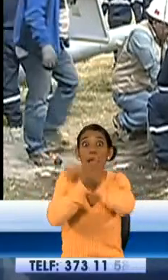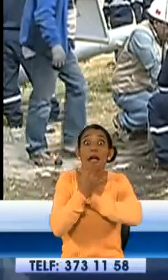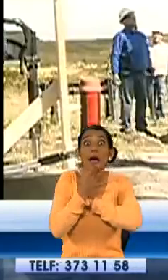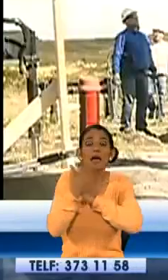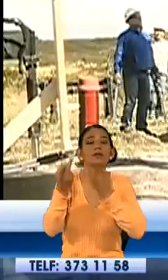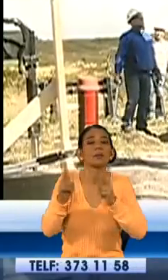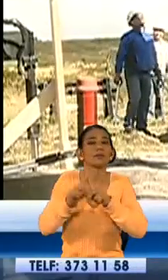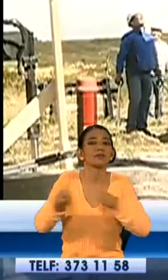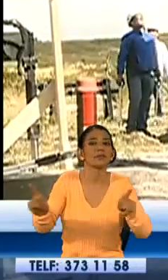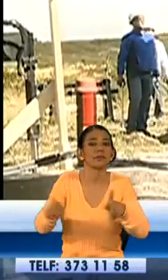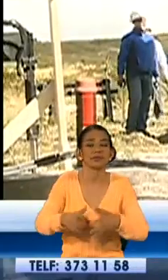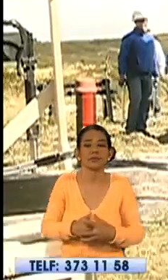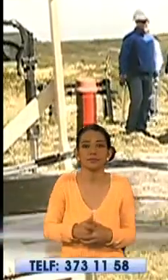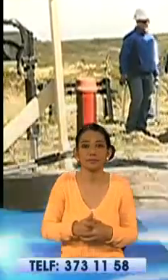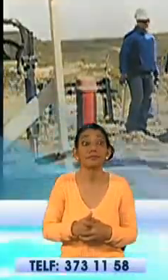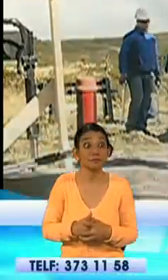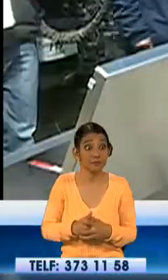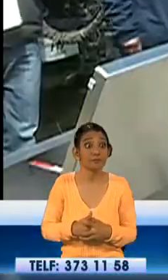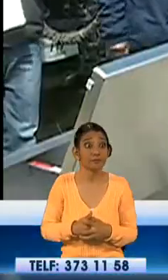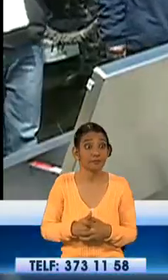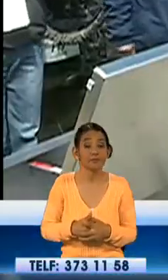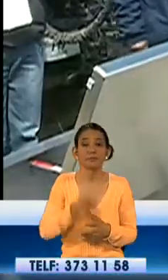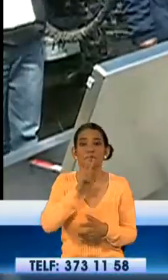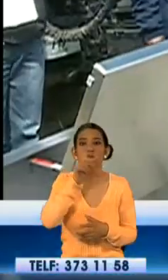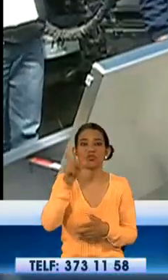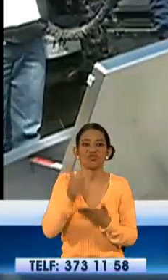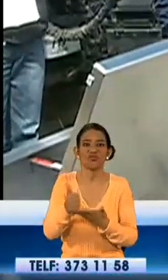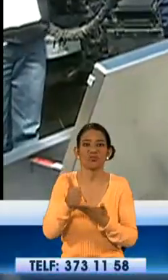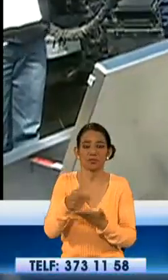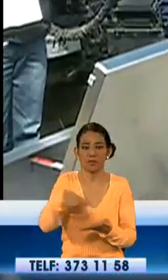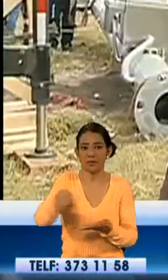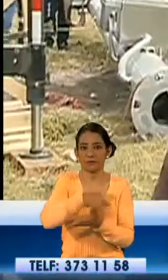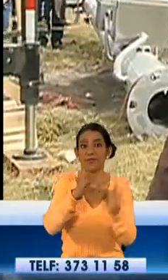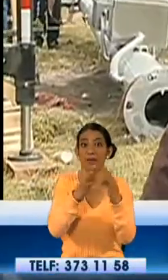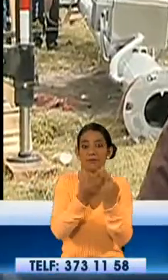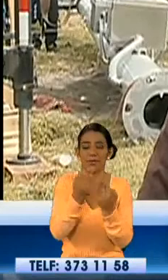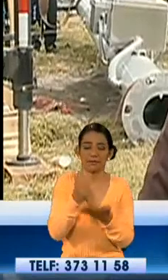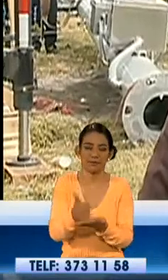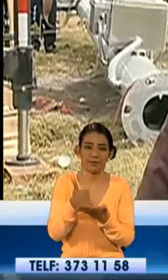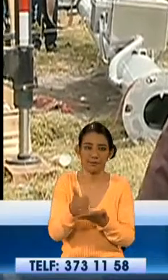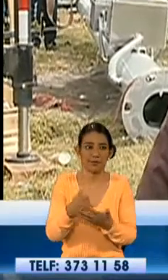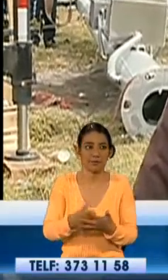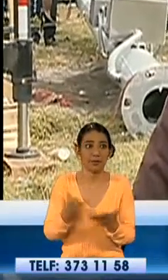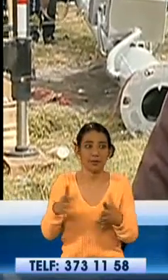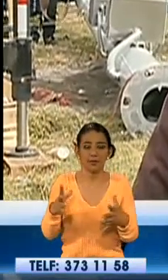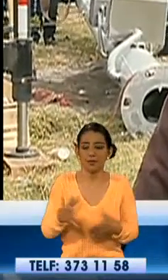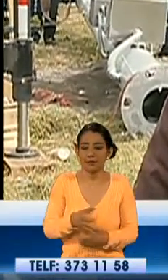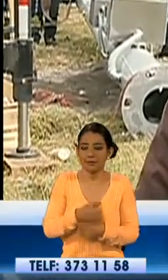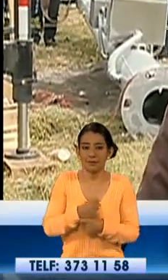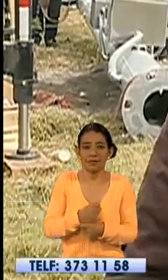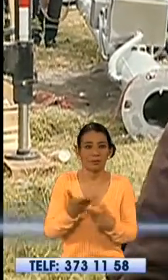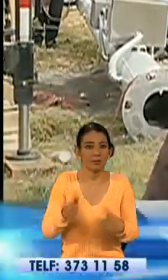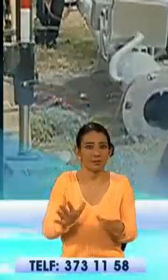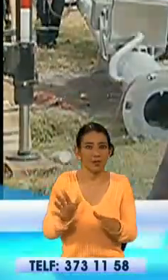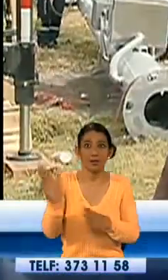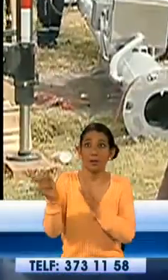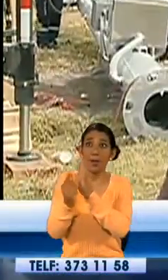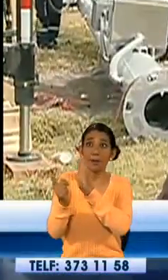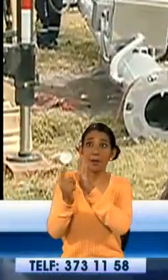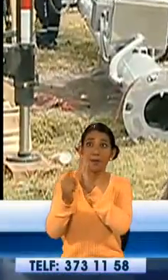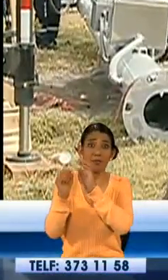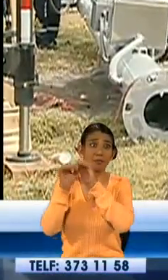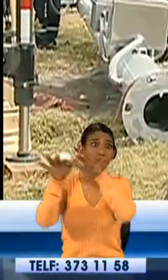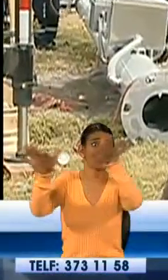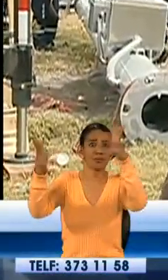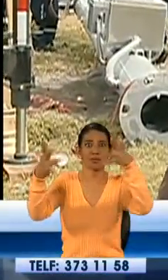también. Son cerca de 31 familias las beneficiadas de este sistema. Ya estamos seguros con este... con esta alarma temprana que se va a poner,